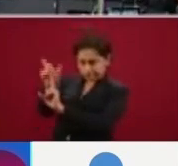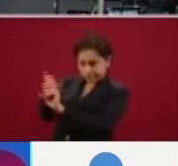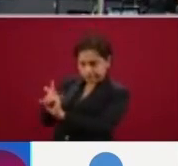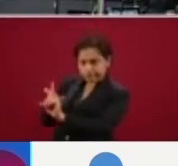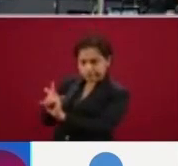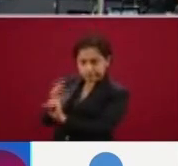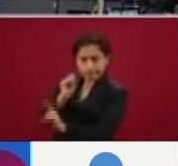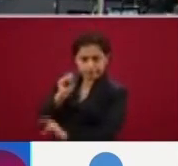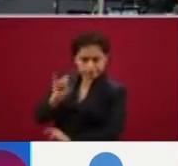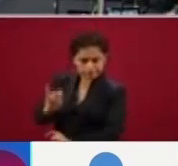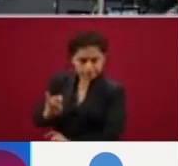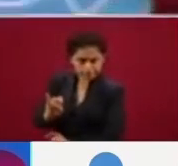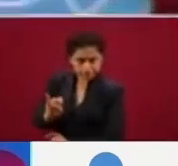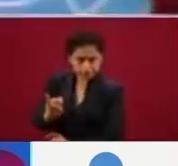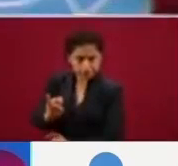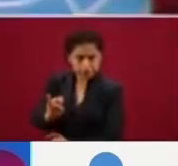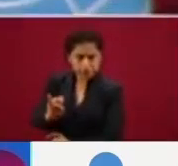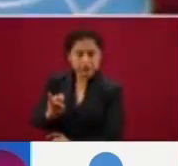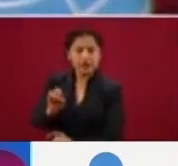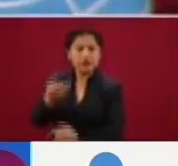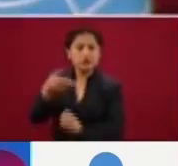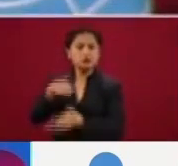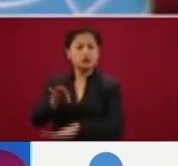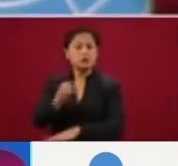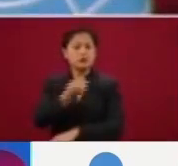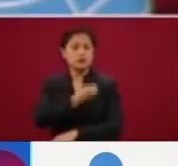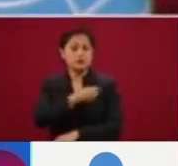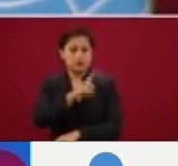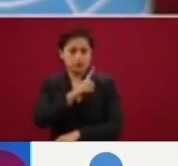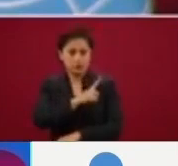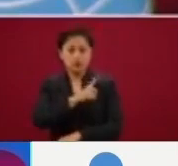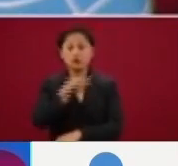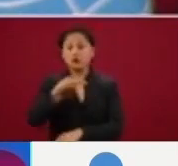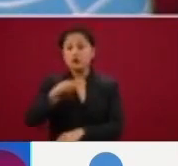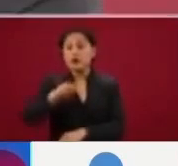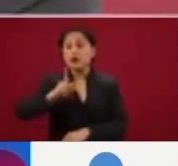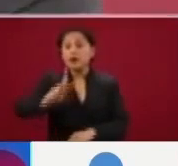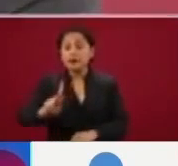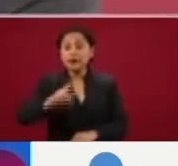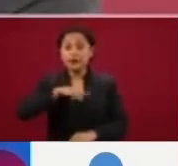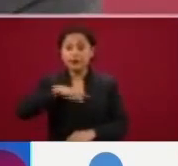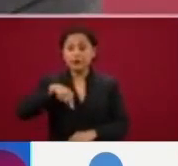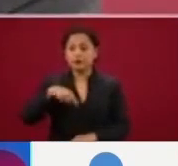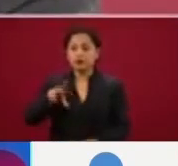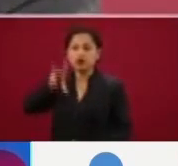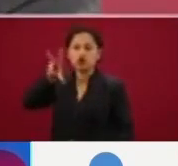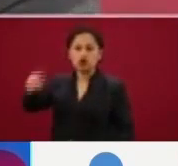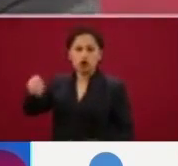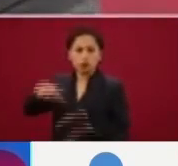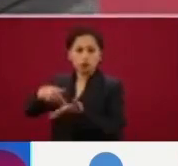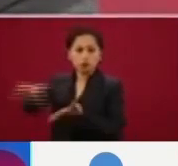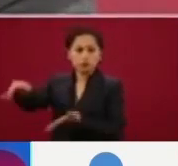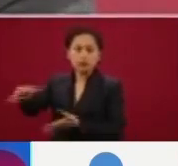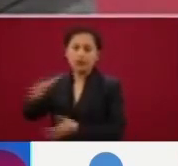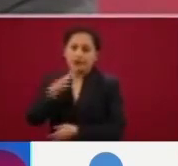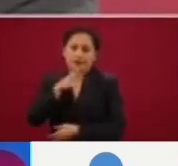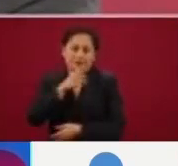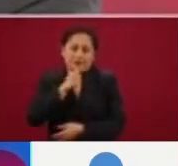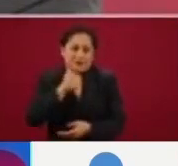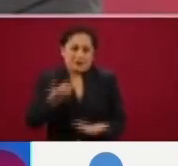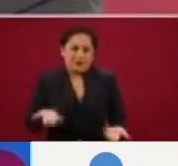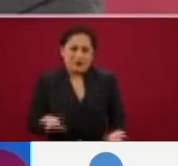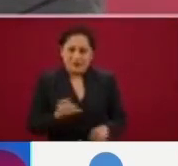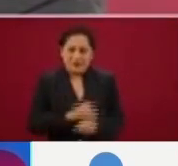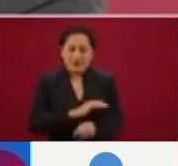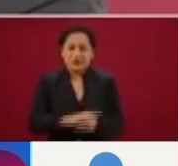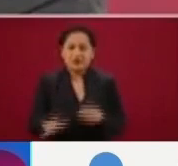atendió a la población con acciones de fortalecimiento de valores culturales, morales y espirituales. Dijo